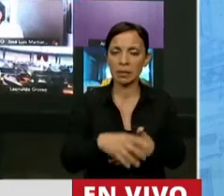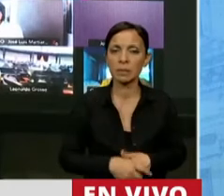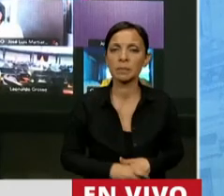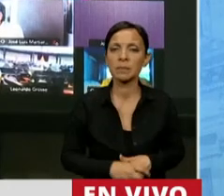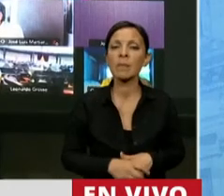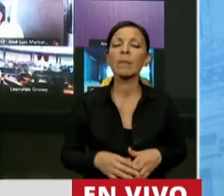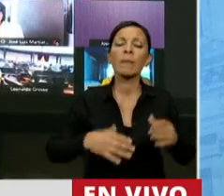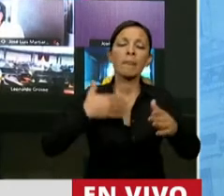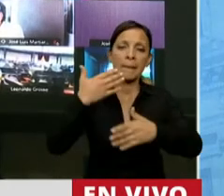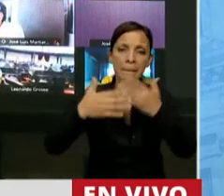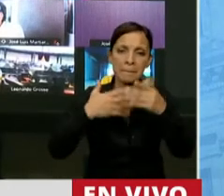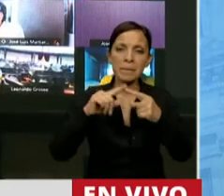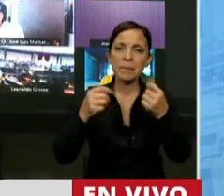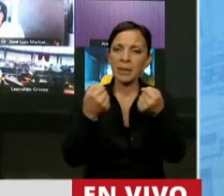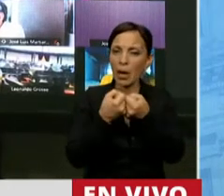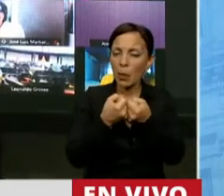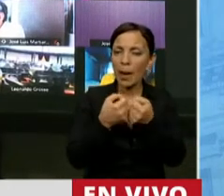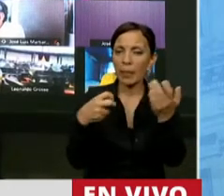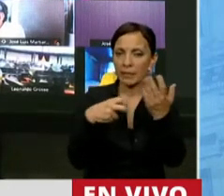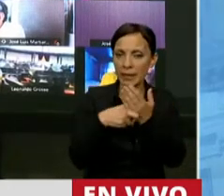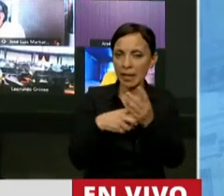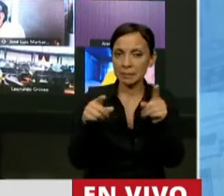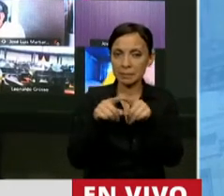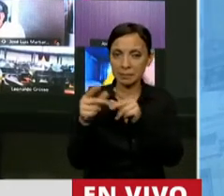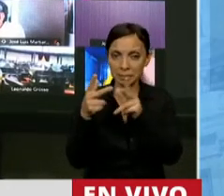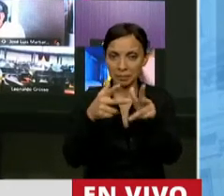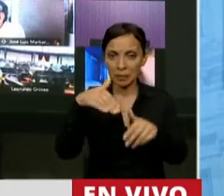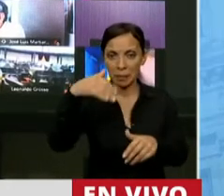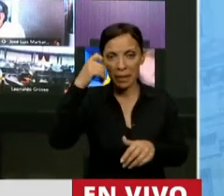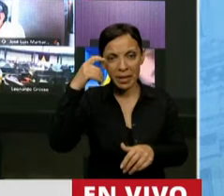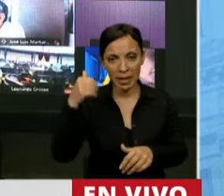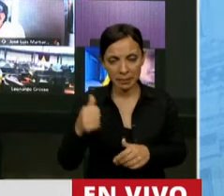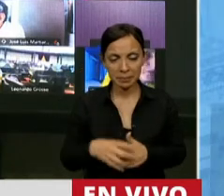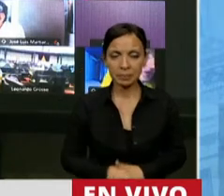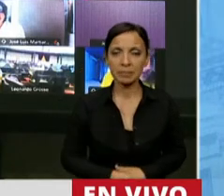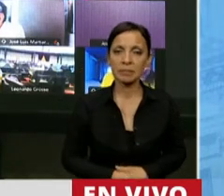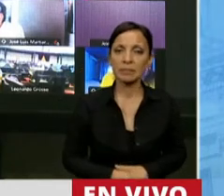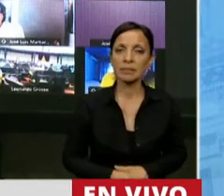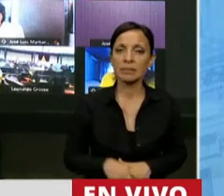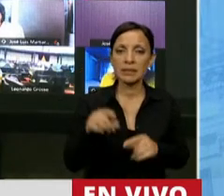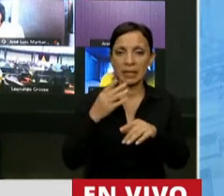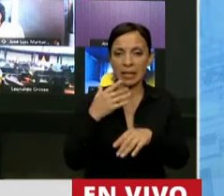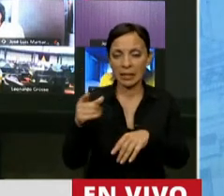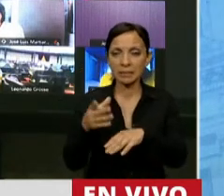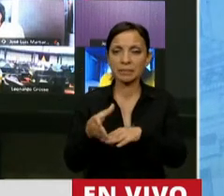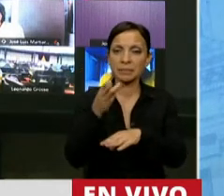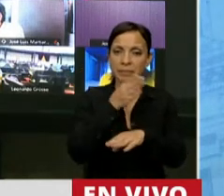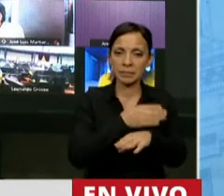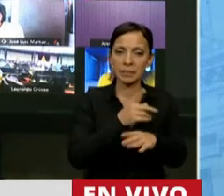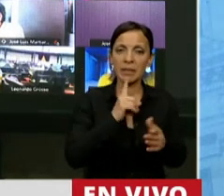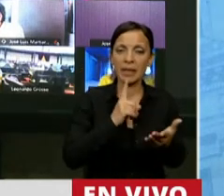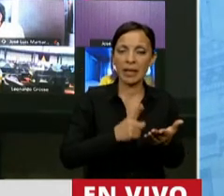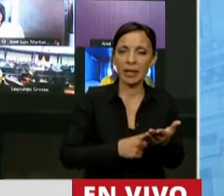el consenso fiscal que hablaba el diputado Mena, que es el antecedente de que el decreto que